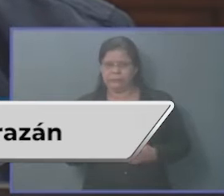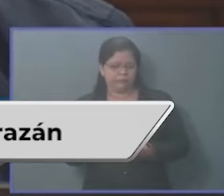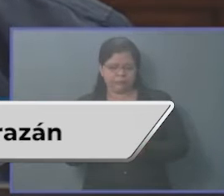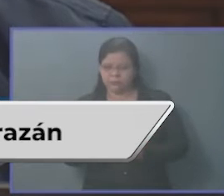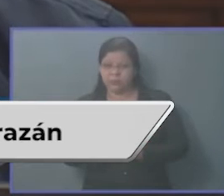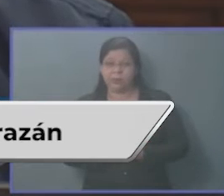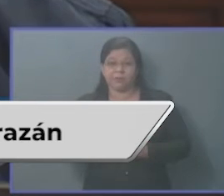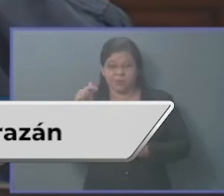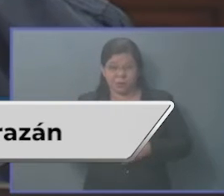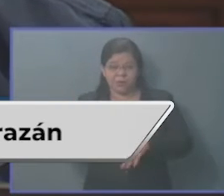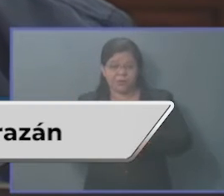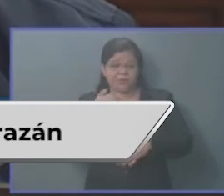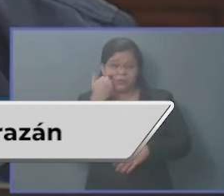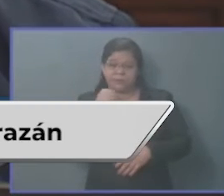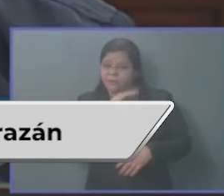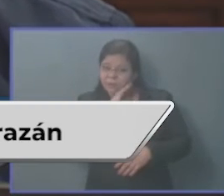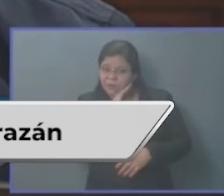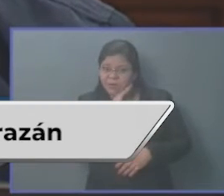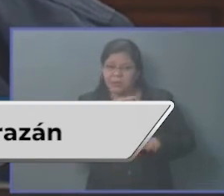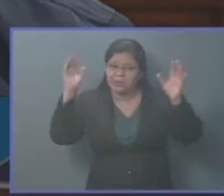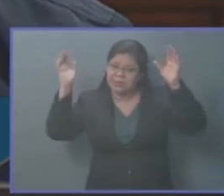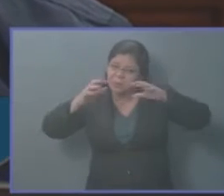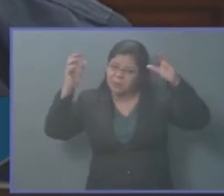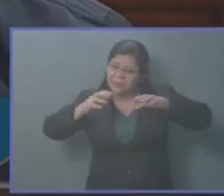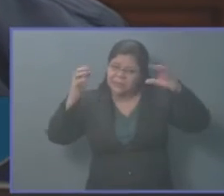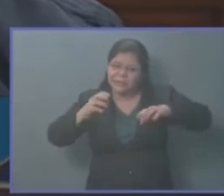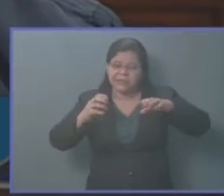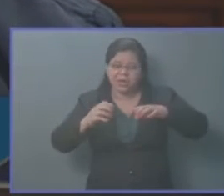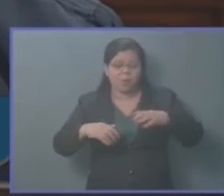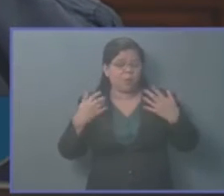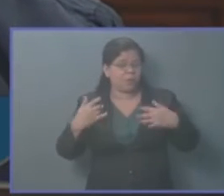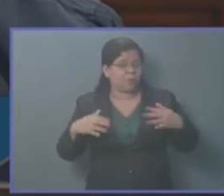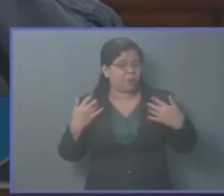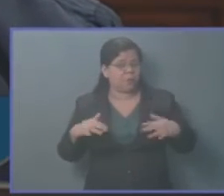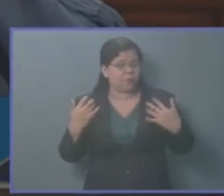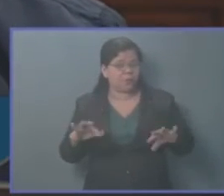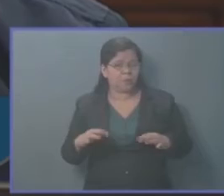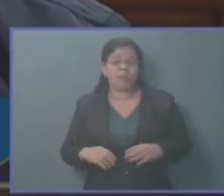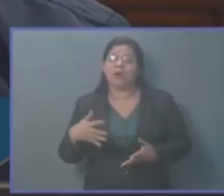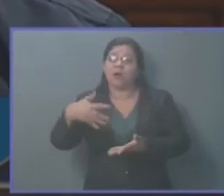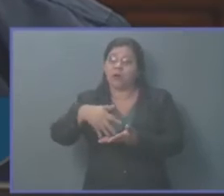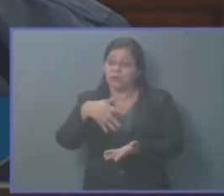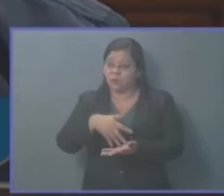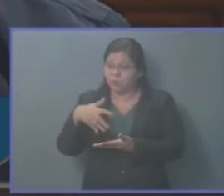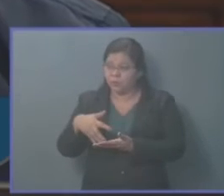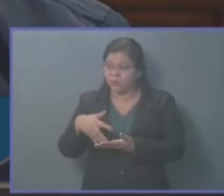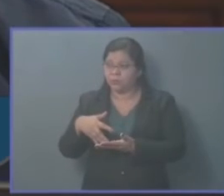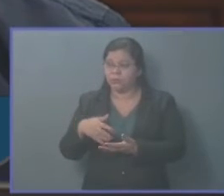Una pandemia, una tormenta tropical que ha hecho desastre, y la población